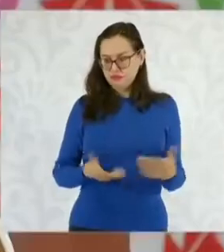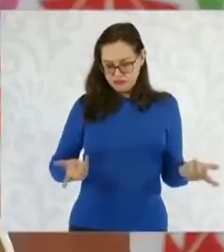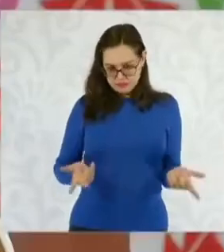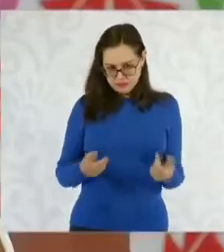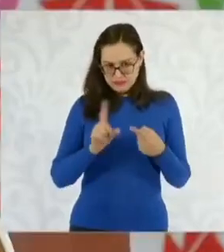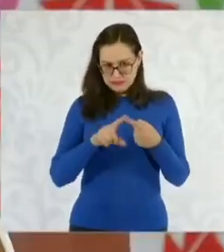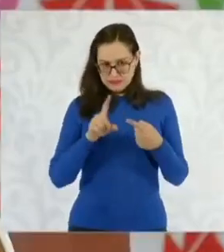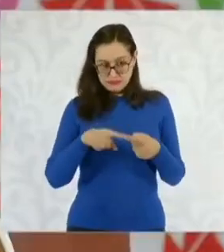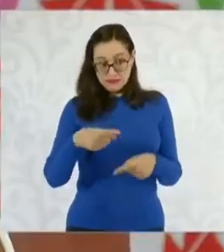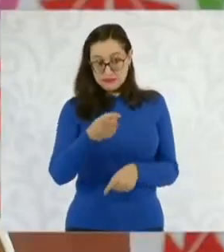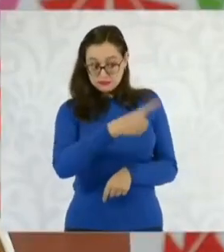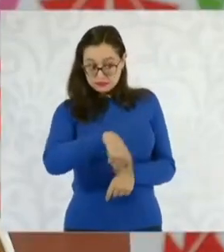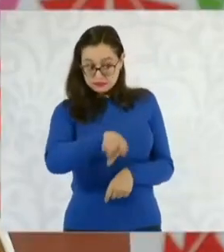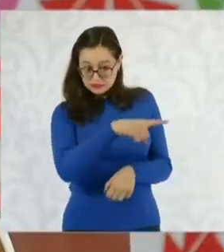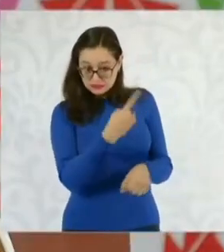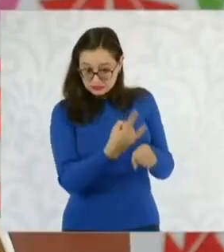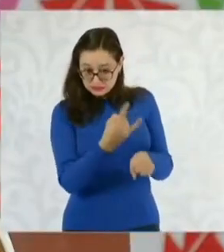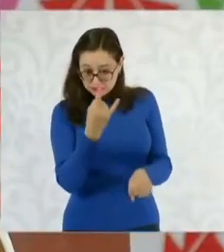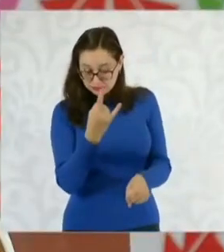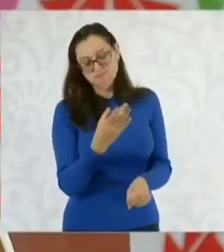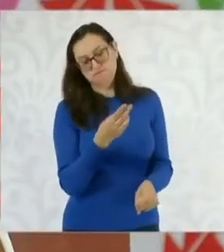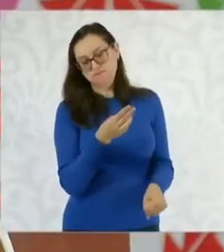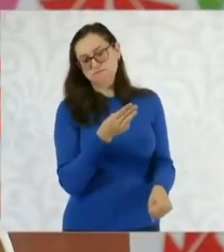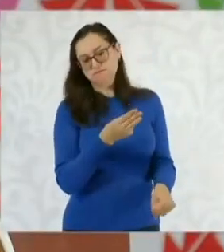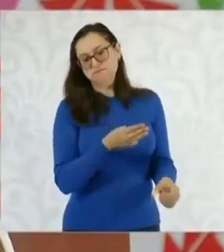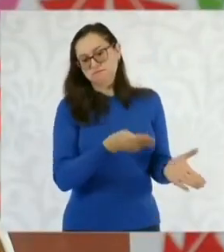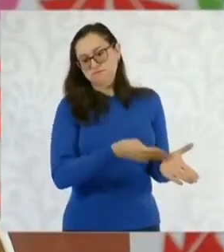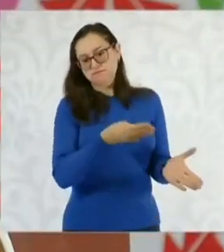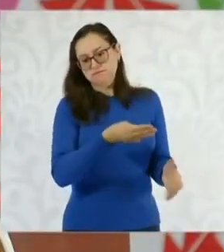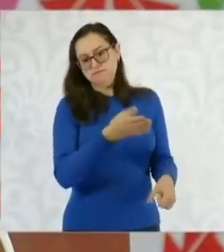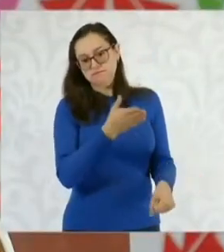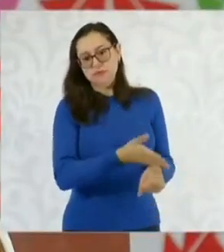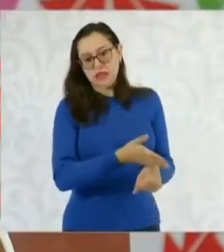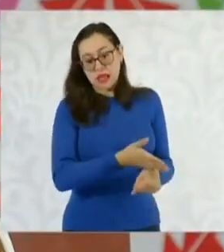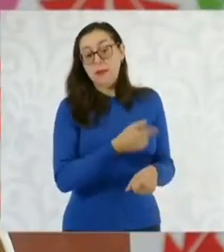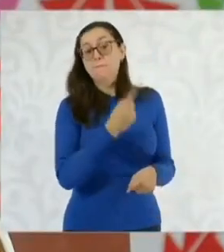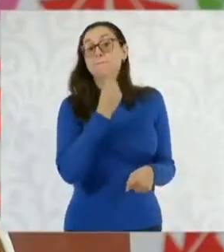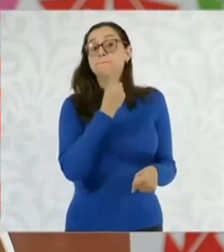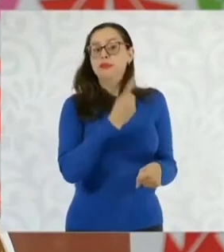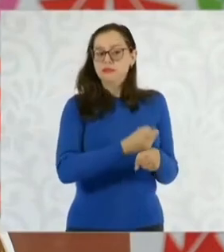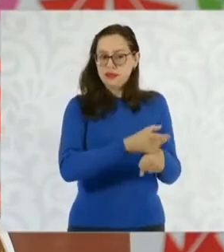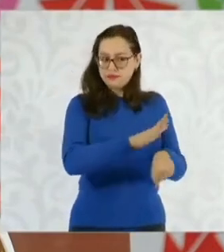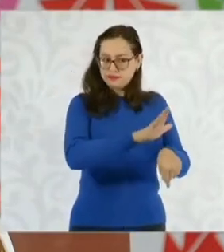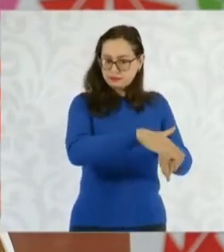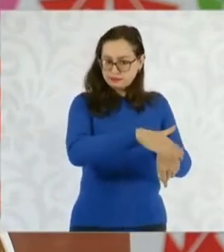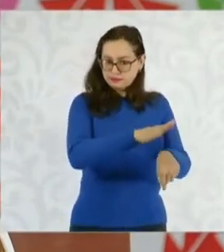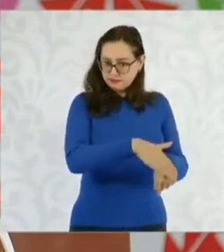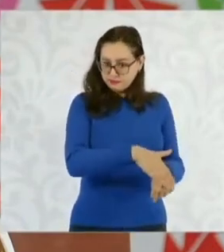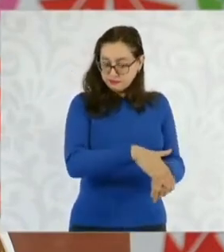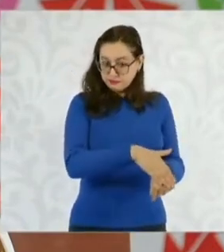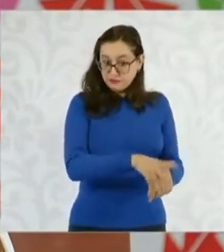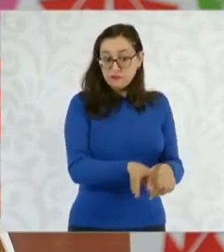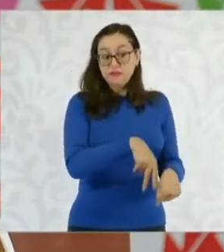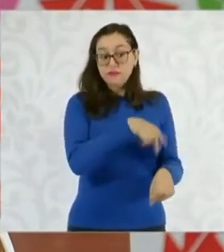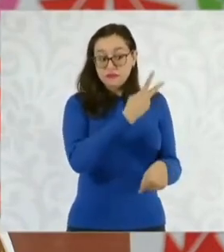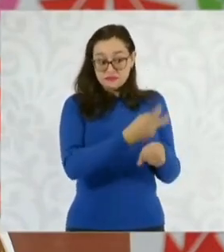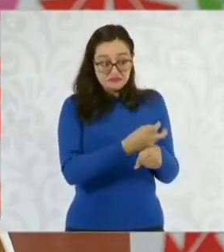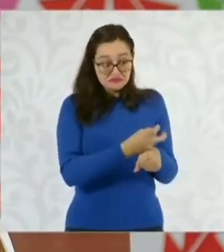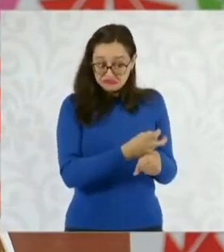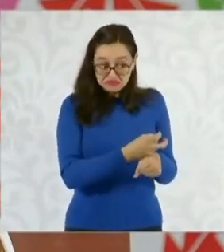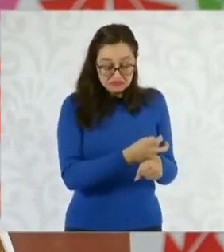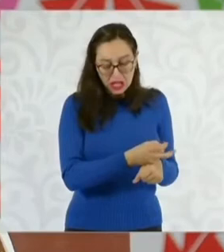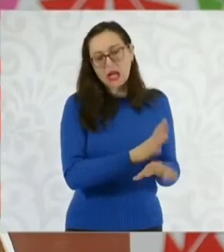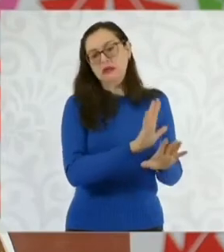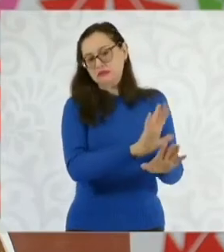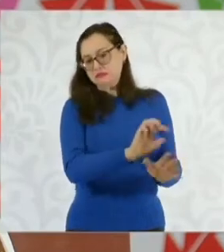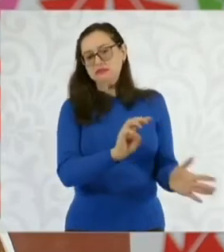sí, claro, se inspeccionan, se hace primero desde invitaciones y después directamente a créditos fiscales, si